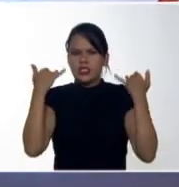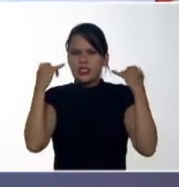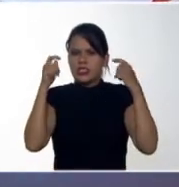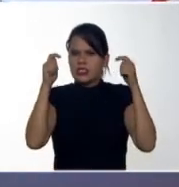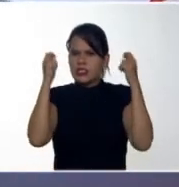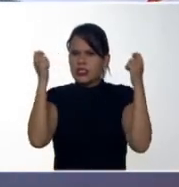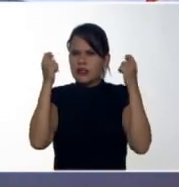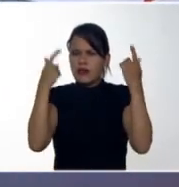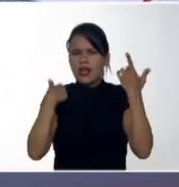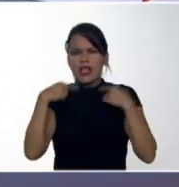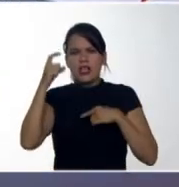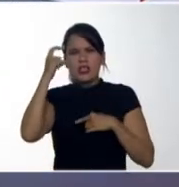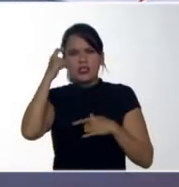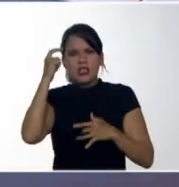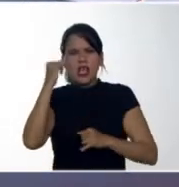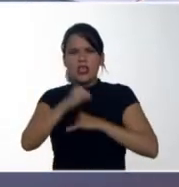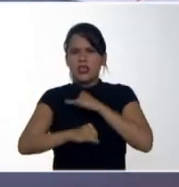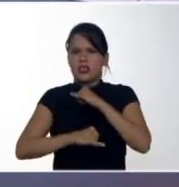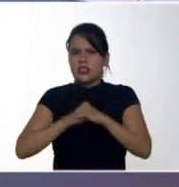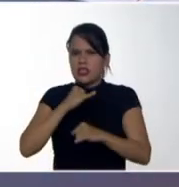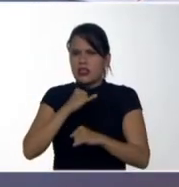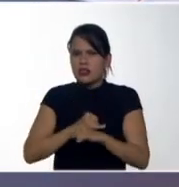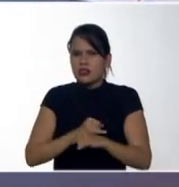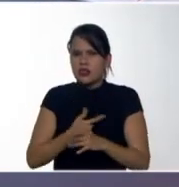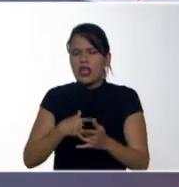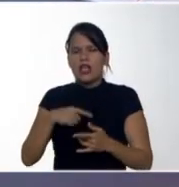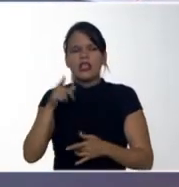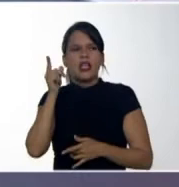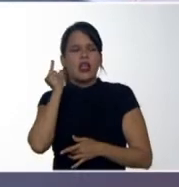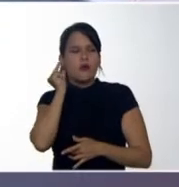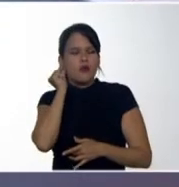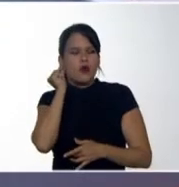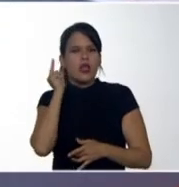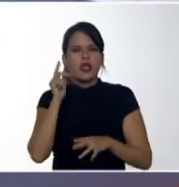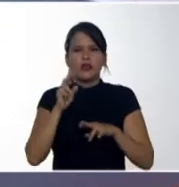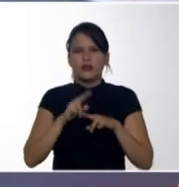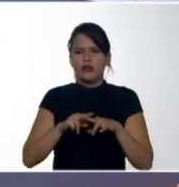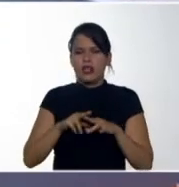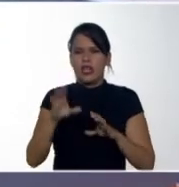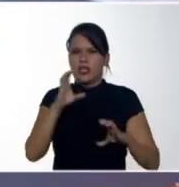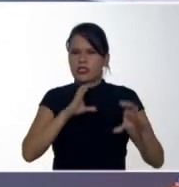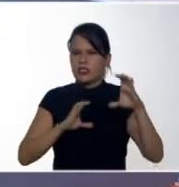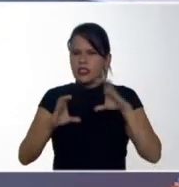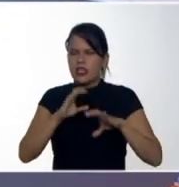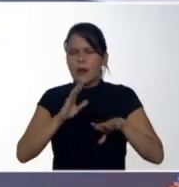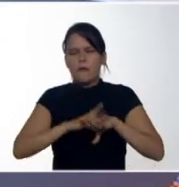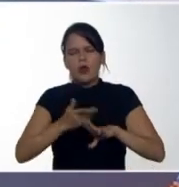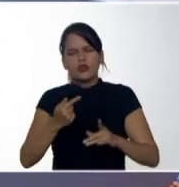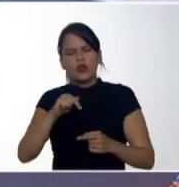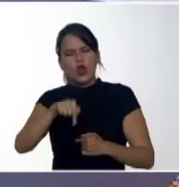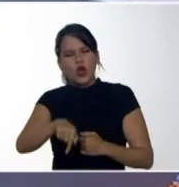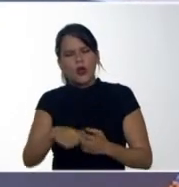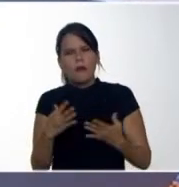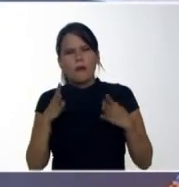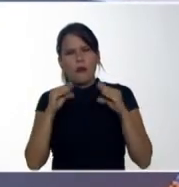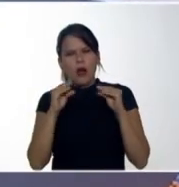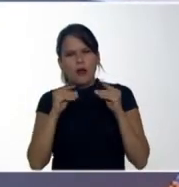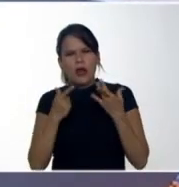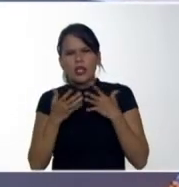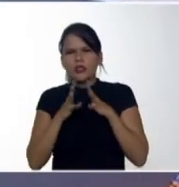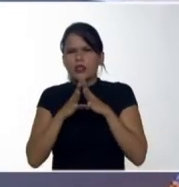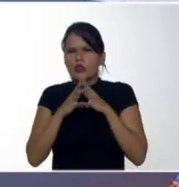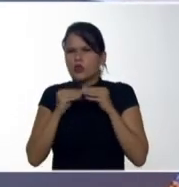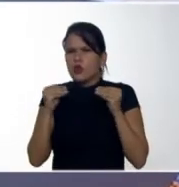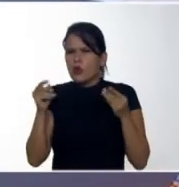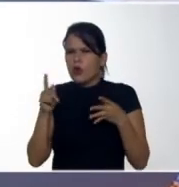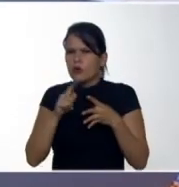conmemora el Día Internacional de la Mujer y la Niña de la Ciencia. Y es por eso que hoy vamos a hablar de